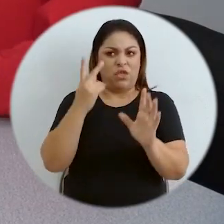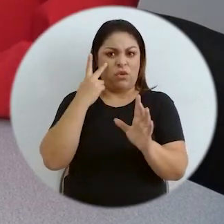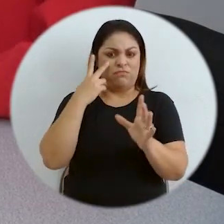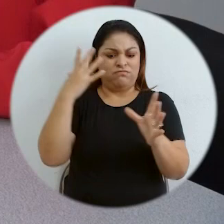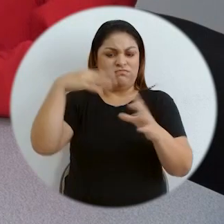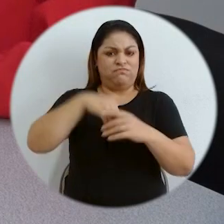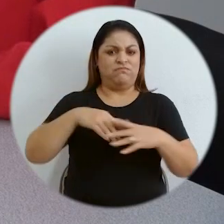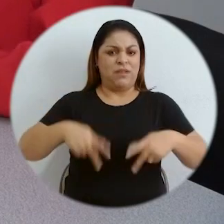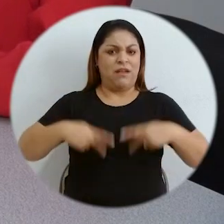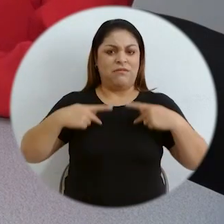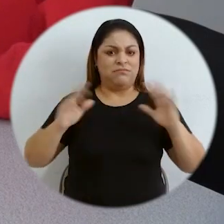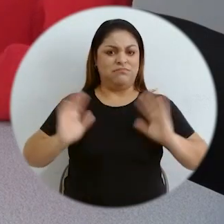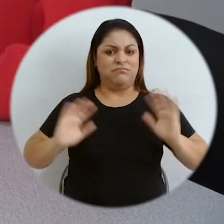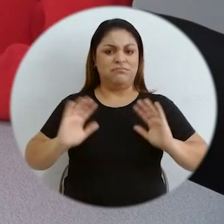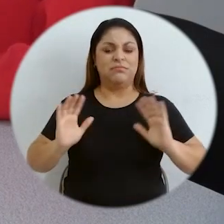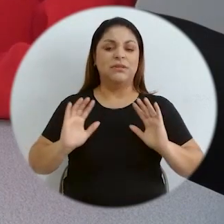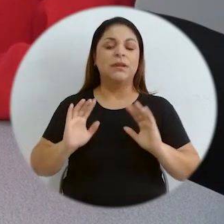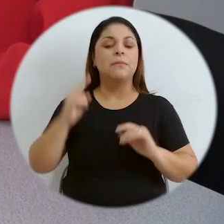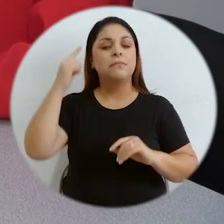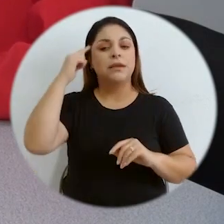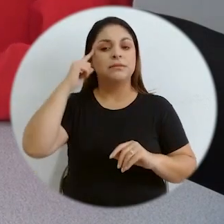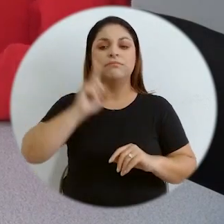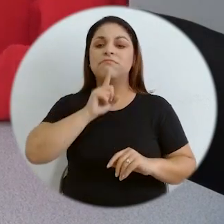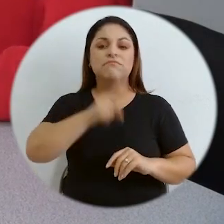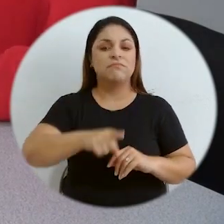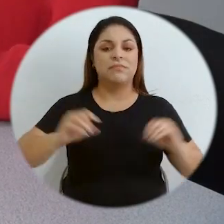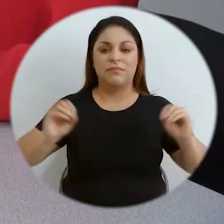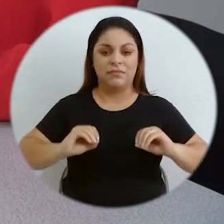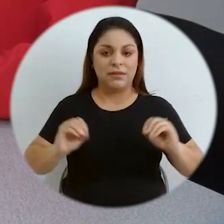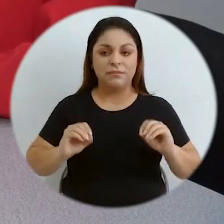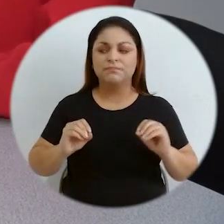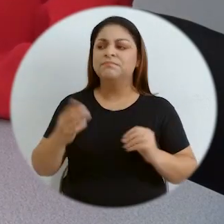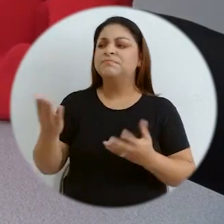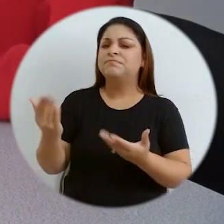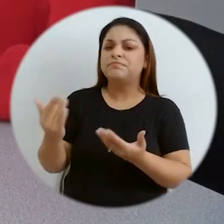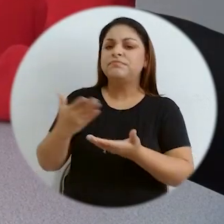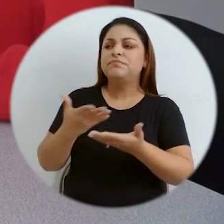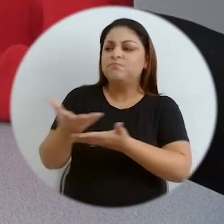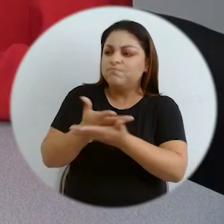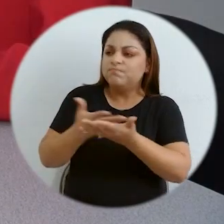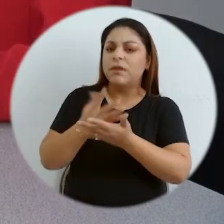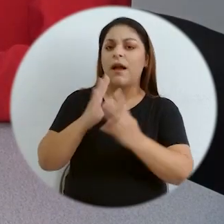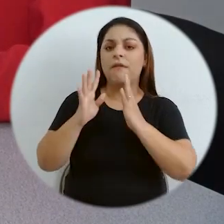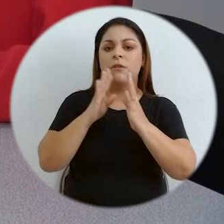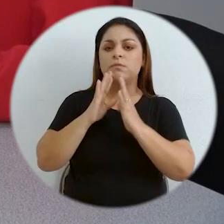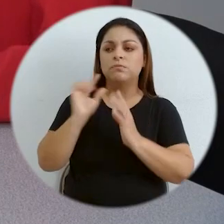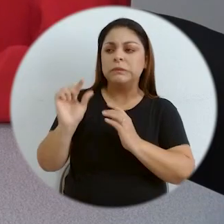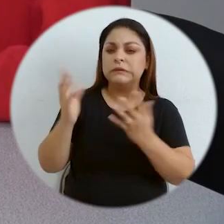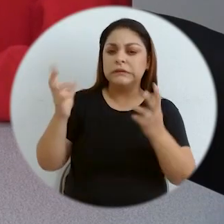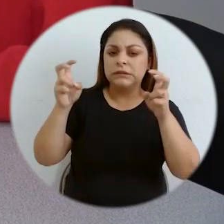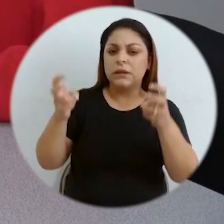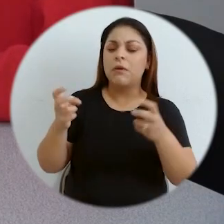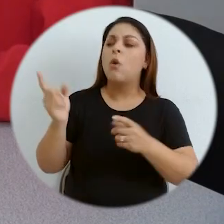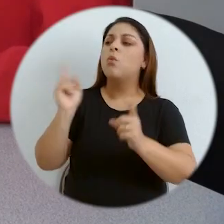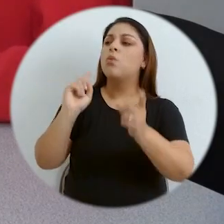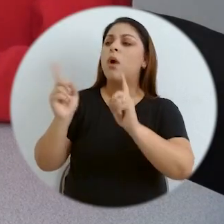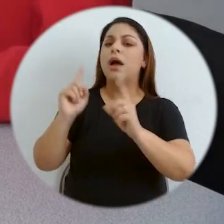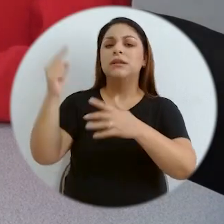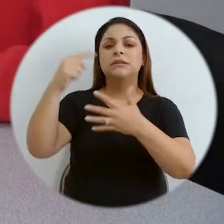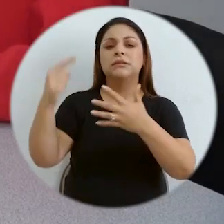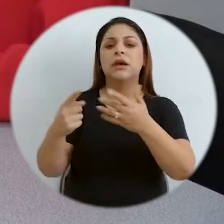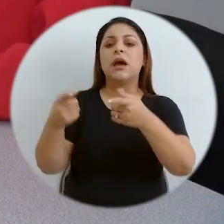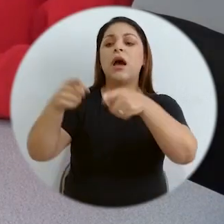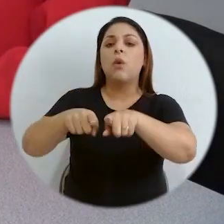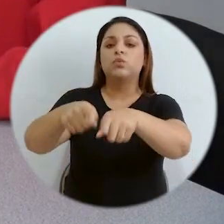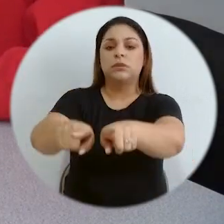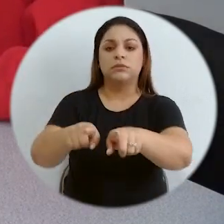que todavía no lo hemos analizado como una situación real. Hablemos un poquito entonces de eso. ¿Cuáles son las causas más comunes que se puede llevar